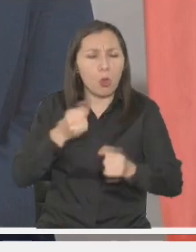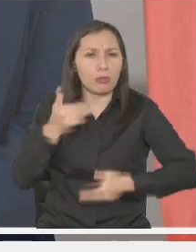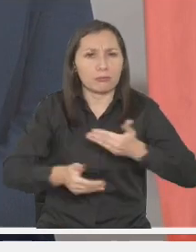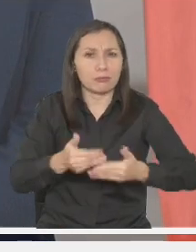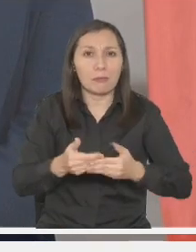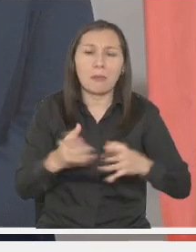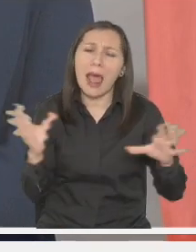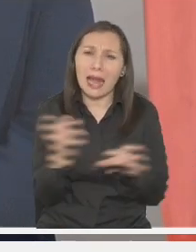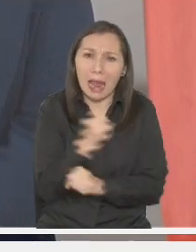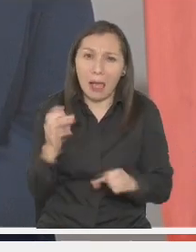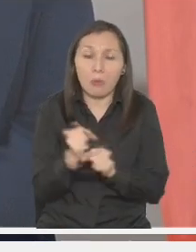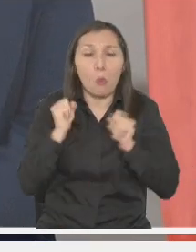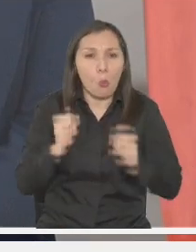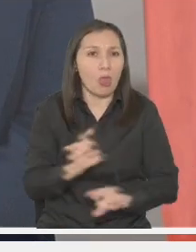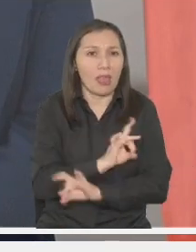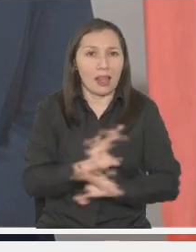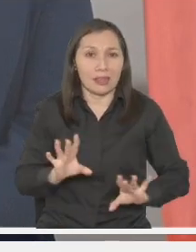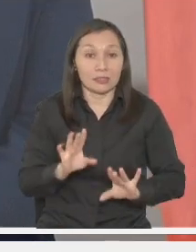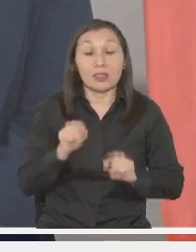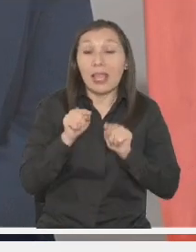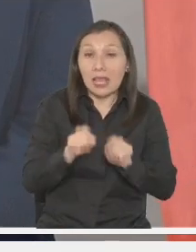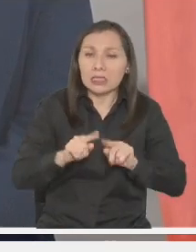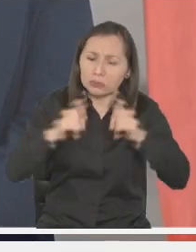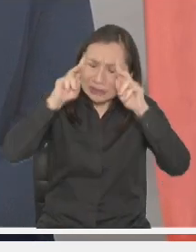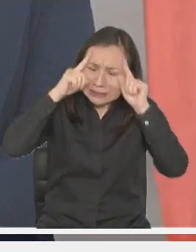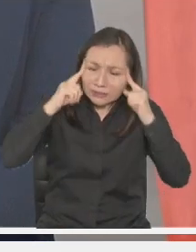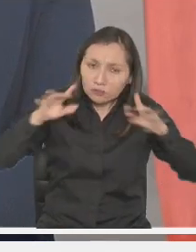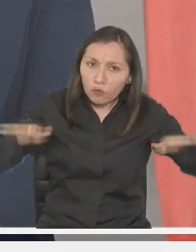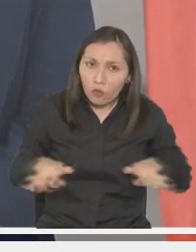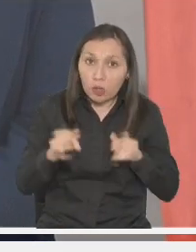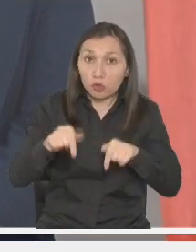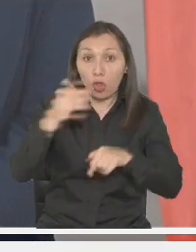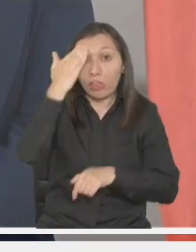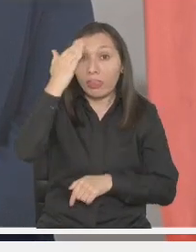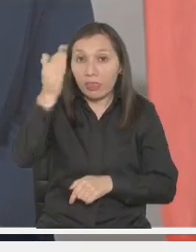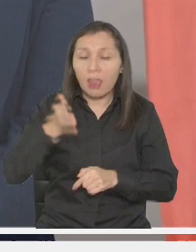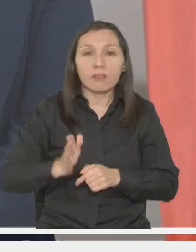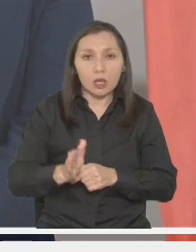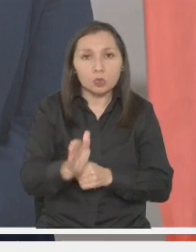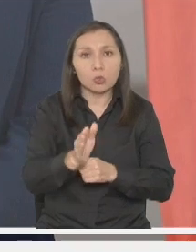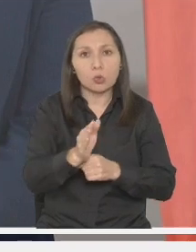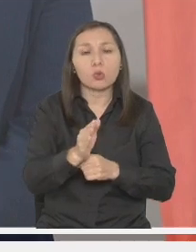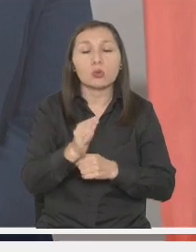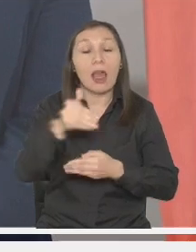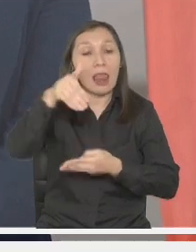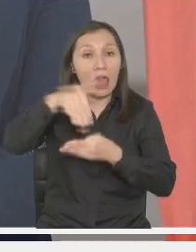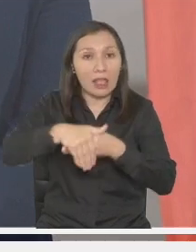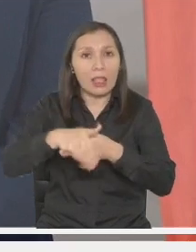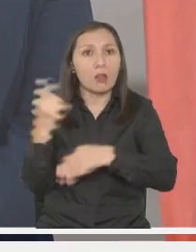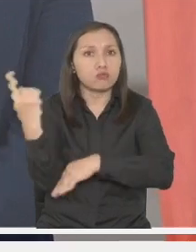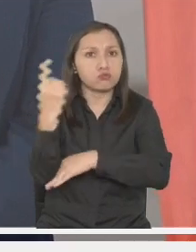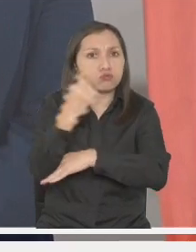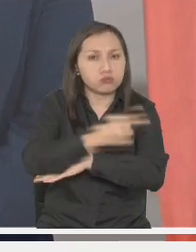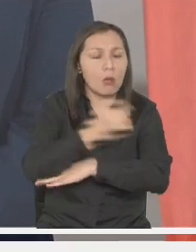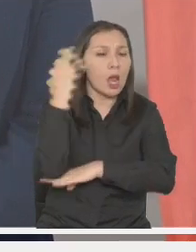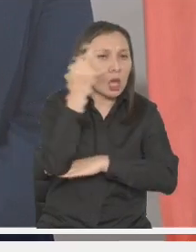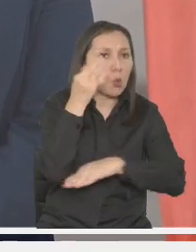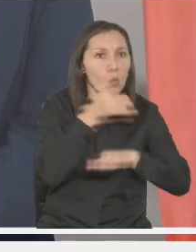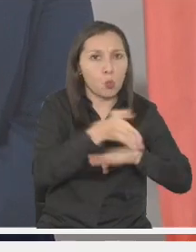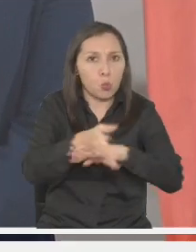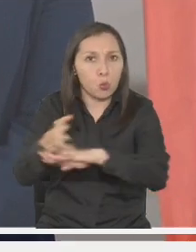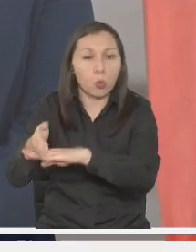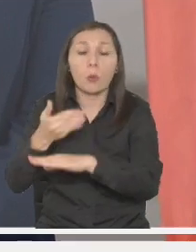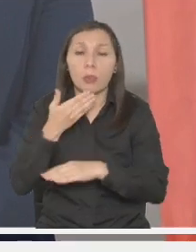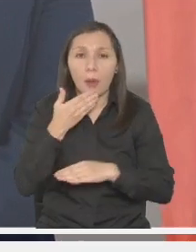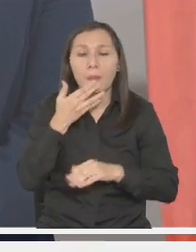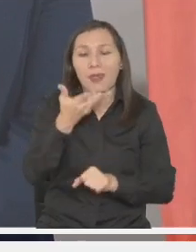sacarlas mucho más rápido. Ese va a ser el esfuerzo que vamos a hacer hoy día y que va a seguir en el transcurso de la tarde con sucesivas reuniones y que